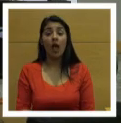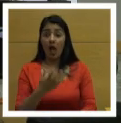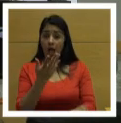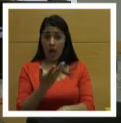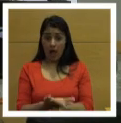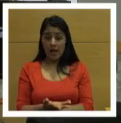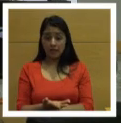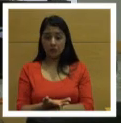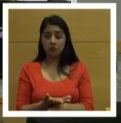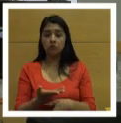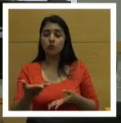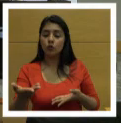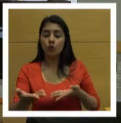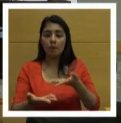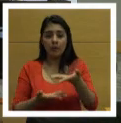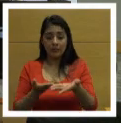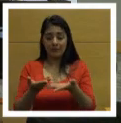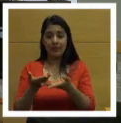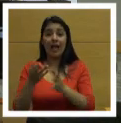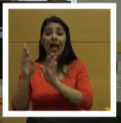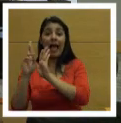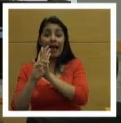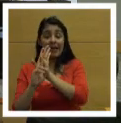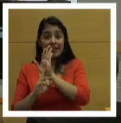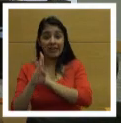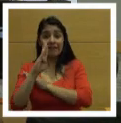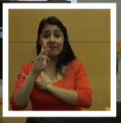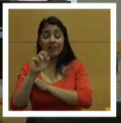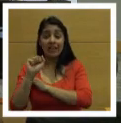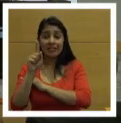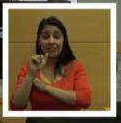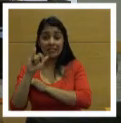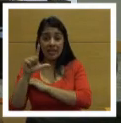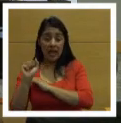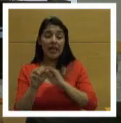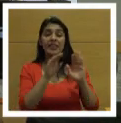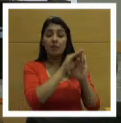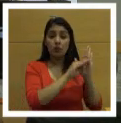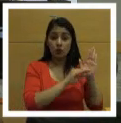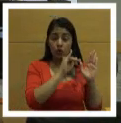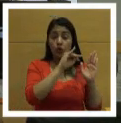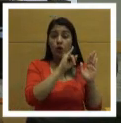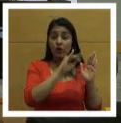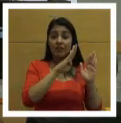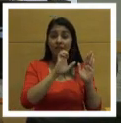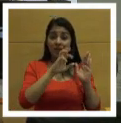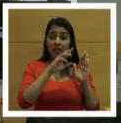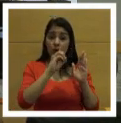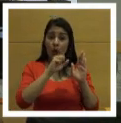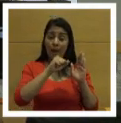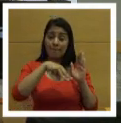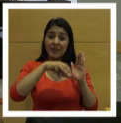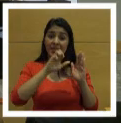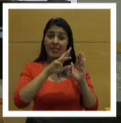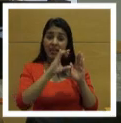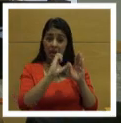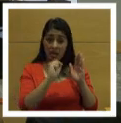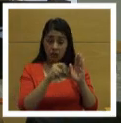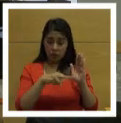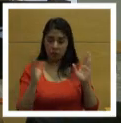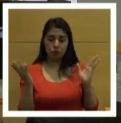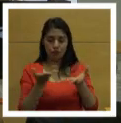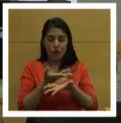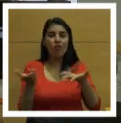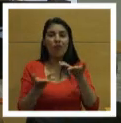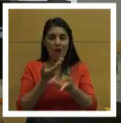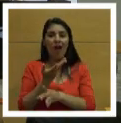Existe compatibilidad entre las reglas de Brasilia y el protocolo iberoamericano y entre ellos y el Sistema Interamericano y